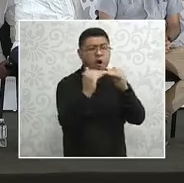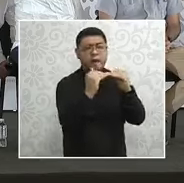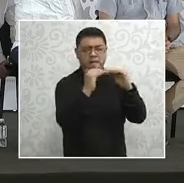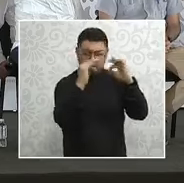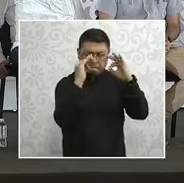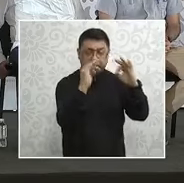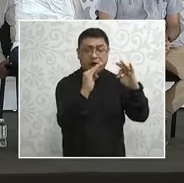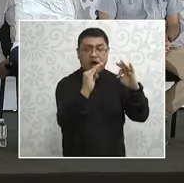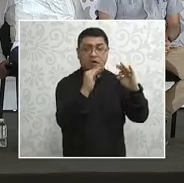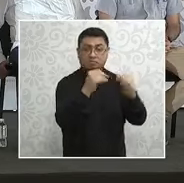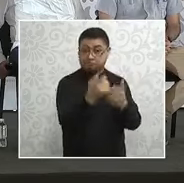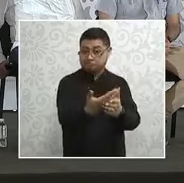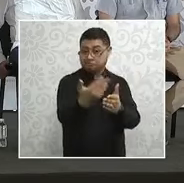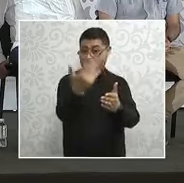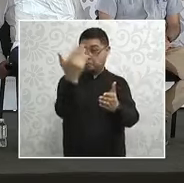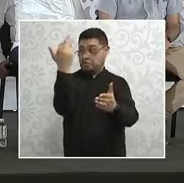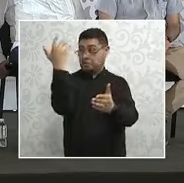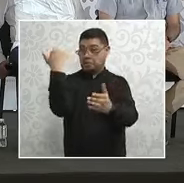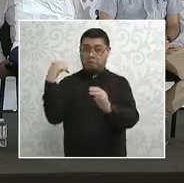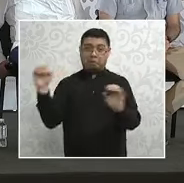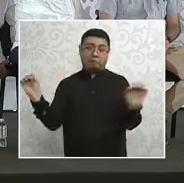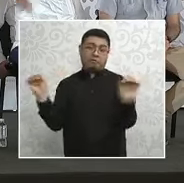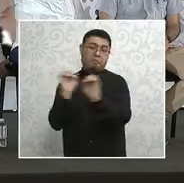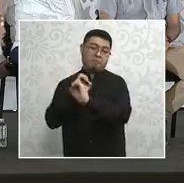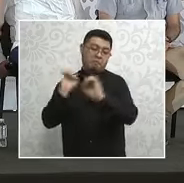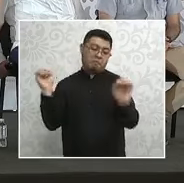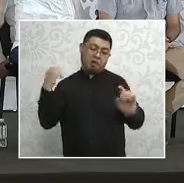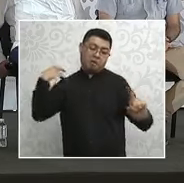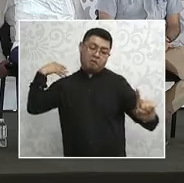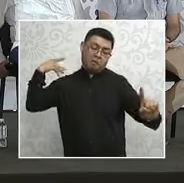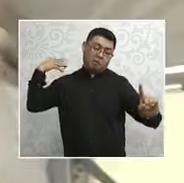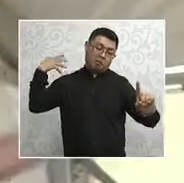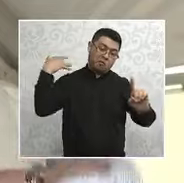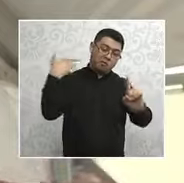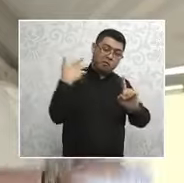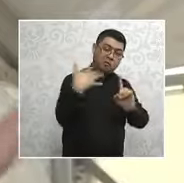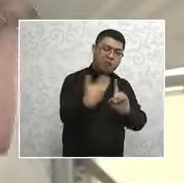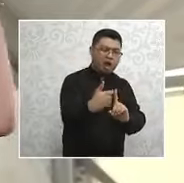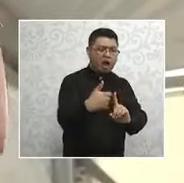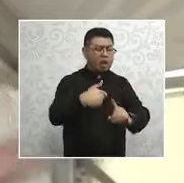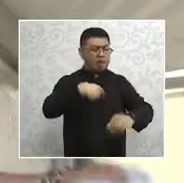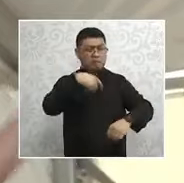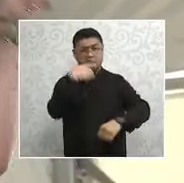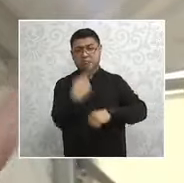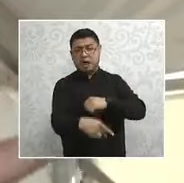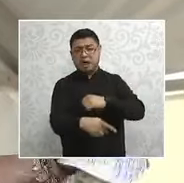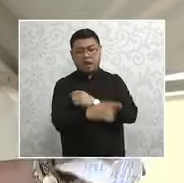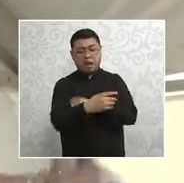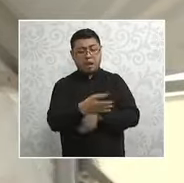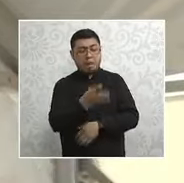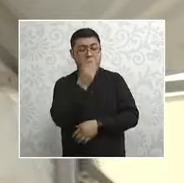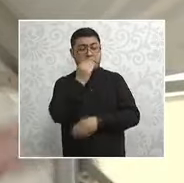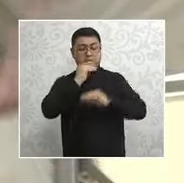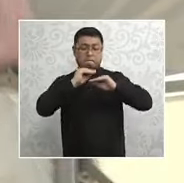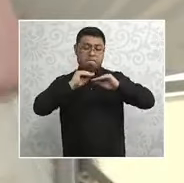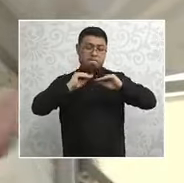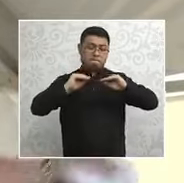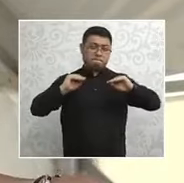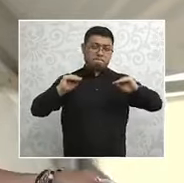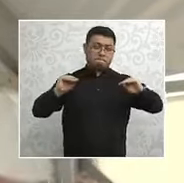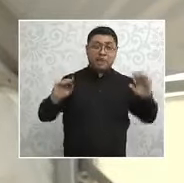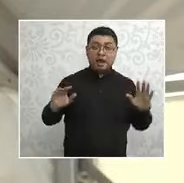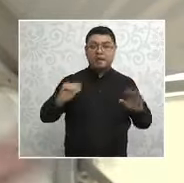nadie en este país fuera un puñado el que arriesgaba la libertad o la vida para poder